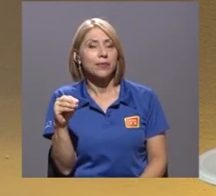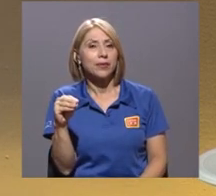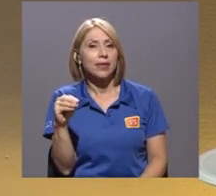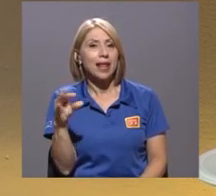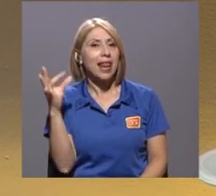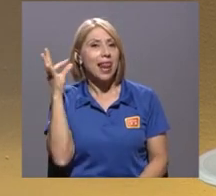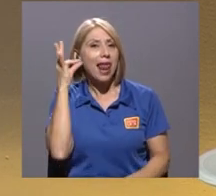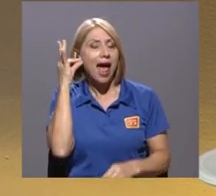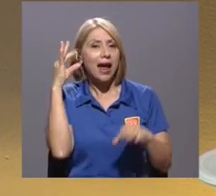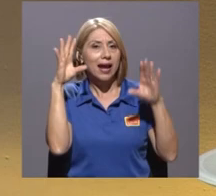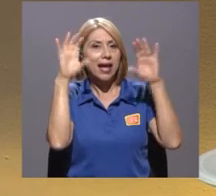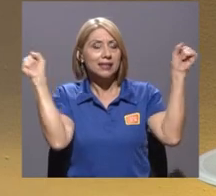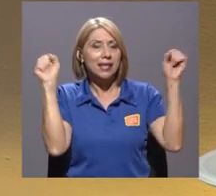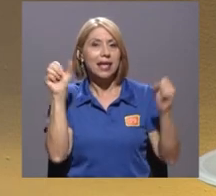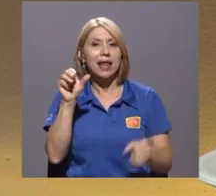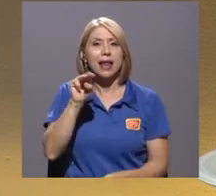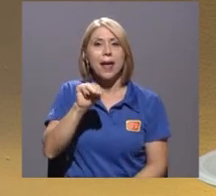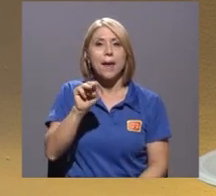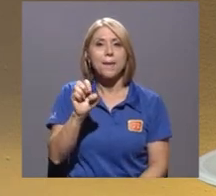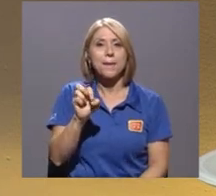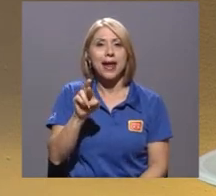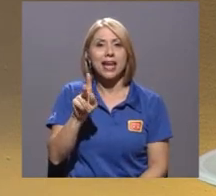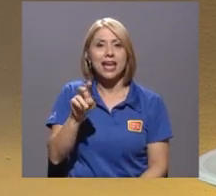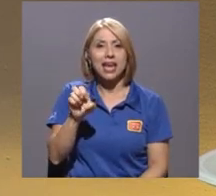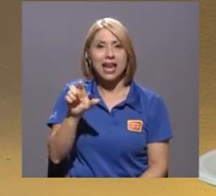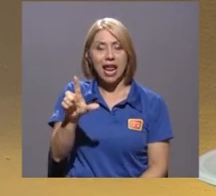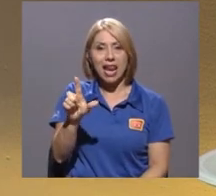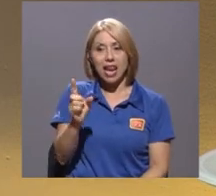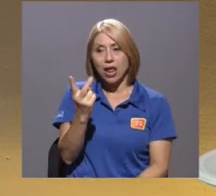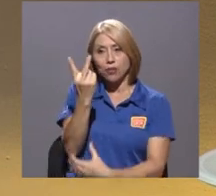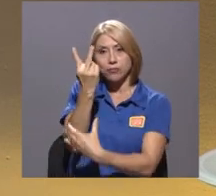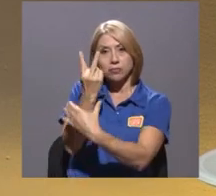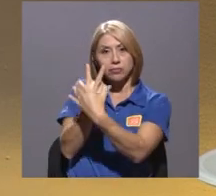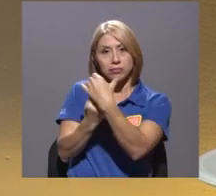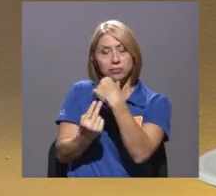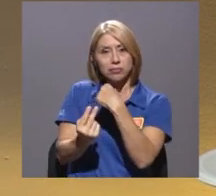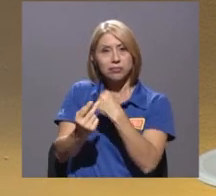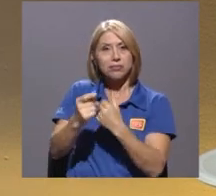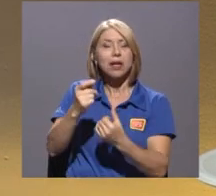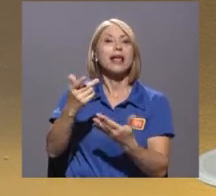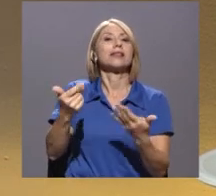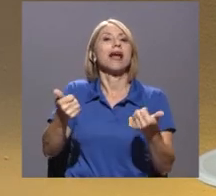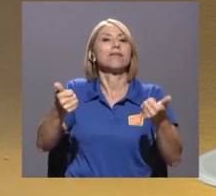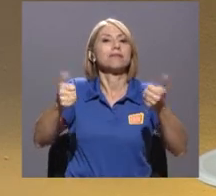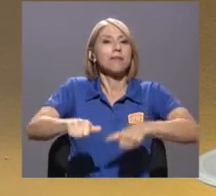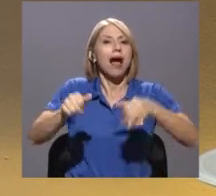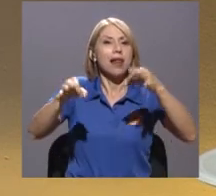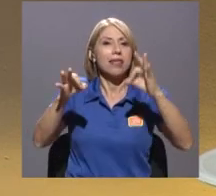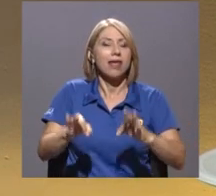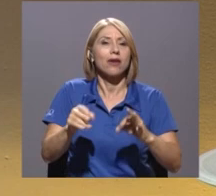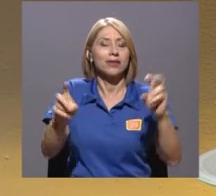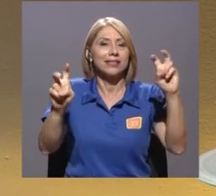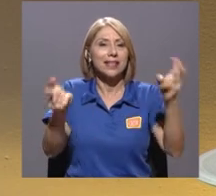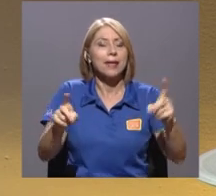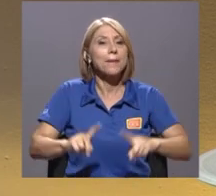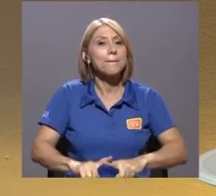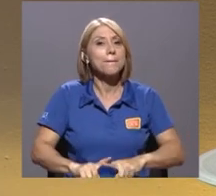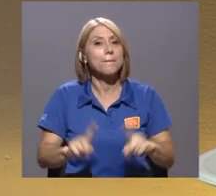la canciller merkel validaron s en este tema pero regresamos